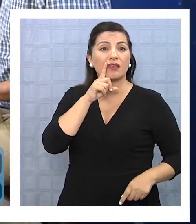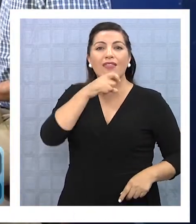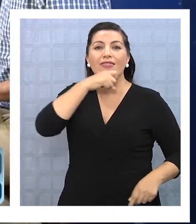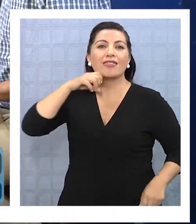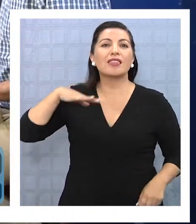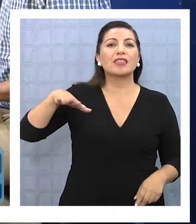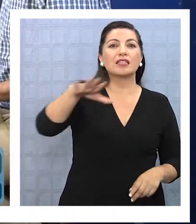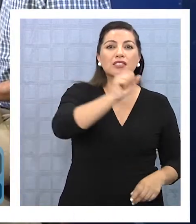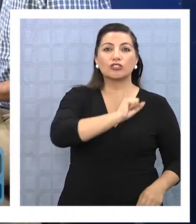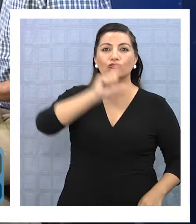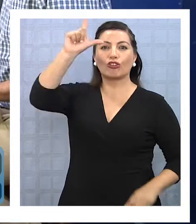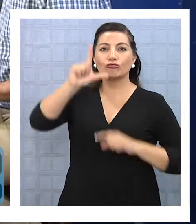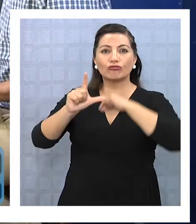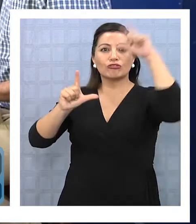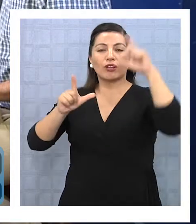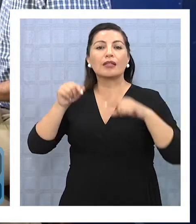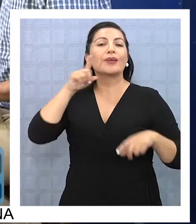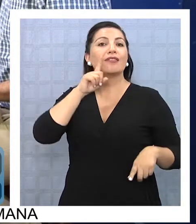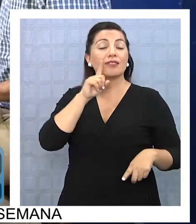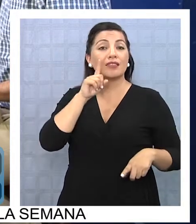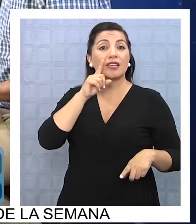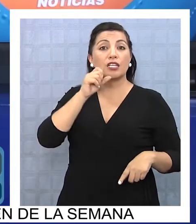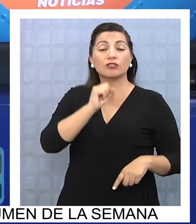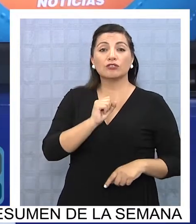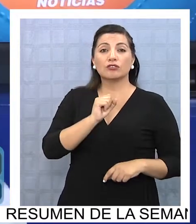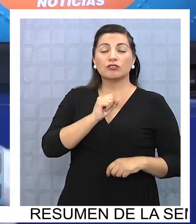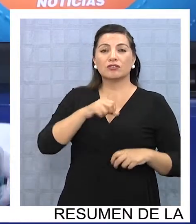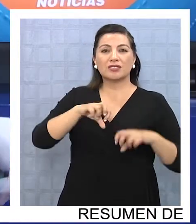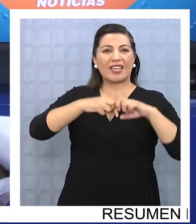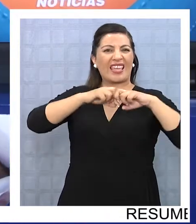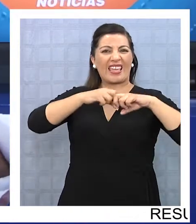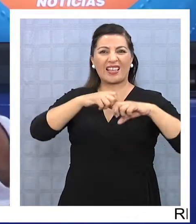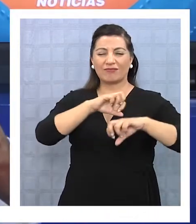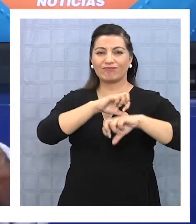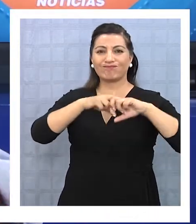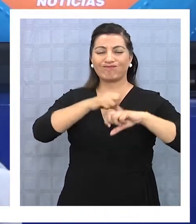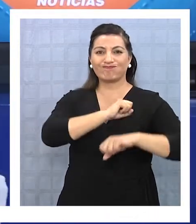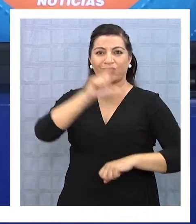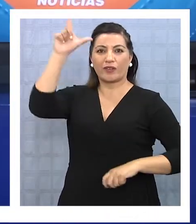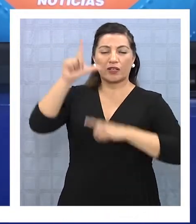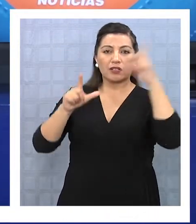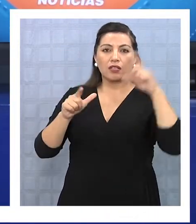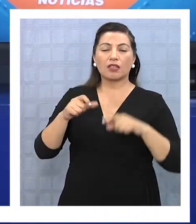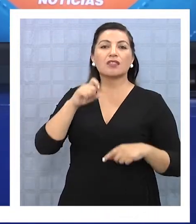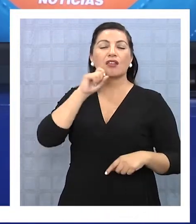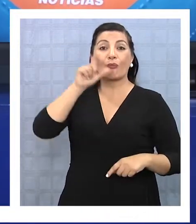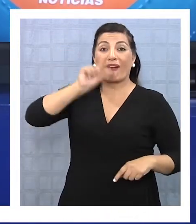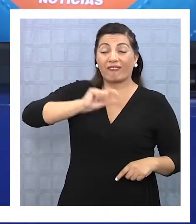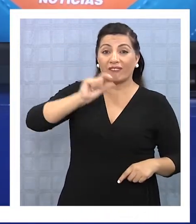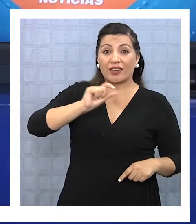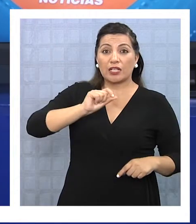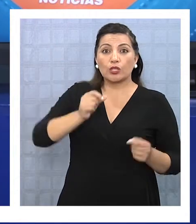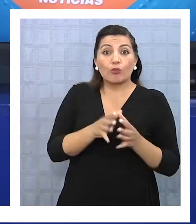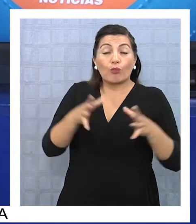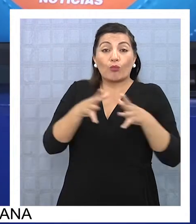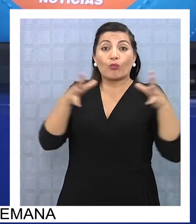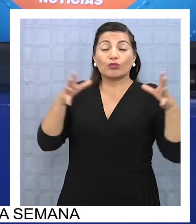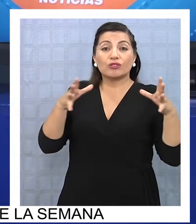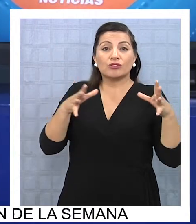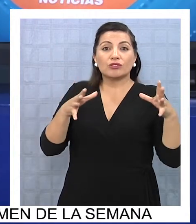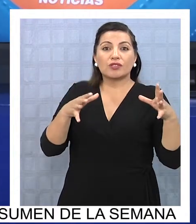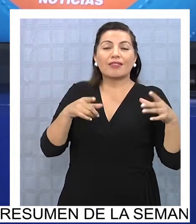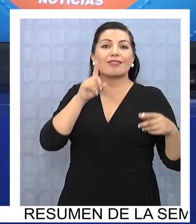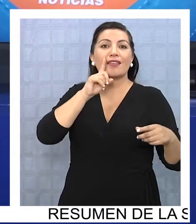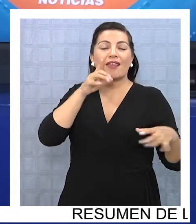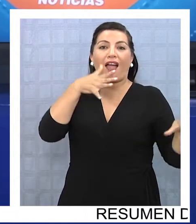con sus desiertos y la radiación del desierto para producir energía solar es gigantesco. Y si tenemos energía barata y abundante, vamos a